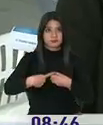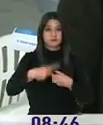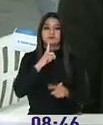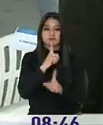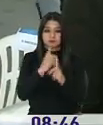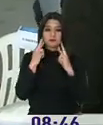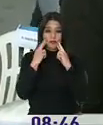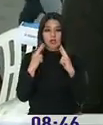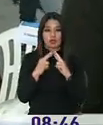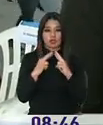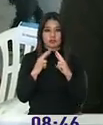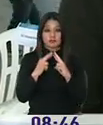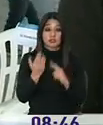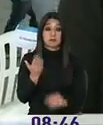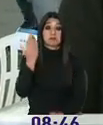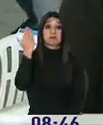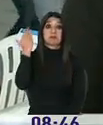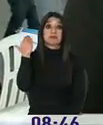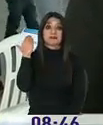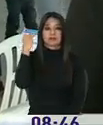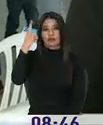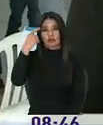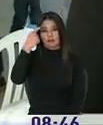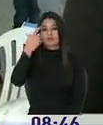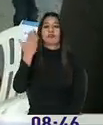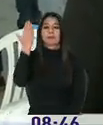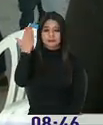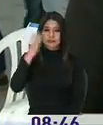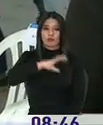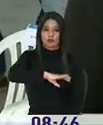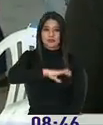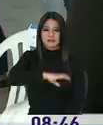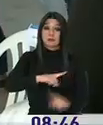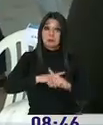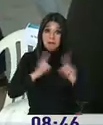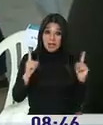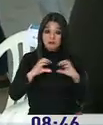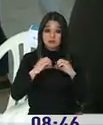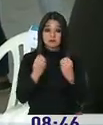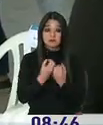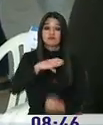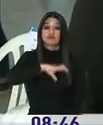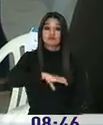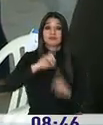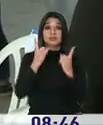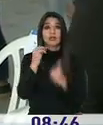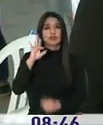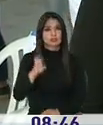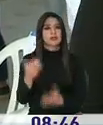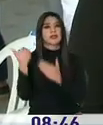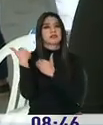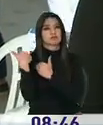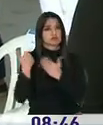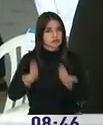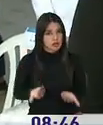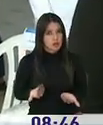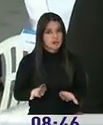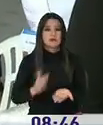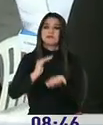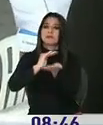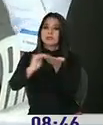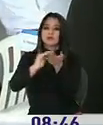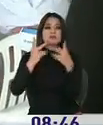esto sucedió en la administración anterior, como Patronato San José tenemos la responsabilidad institucional de poder ofrecer las